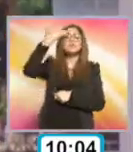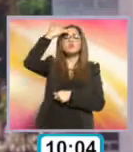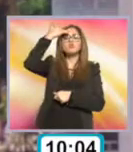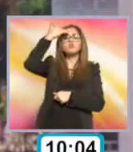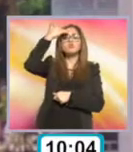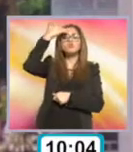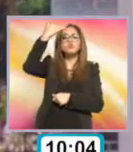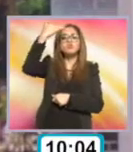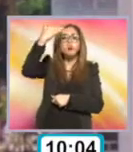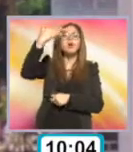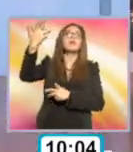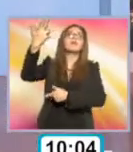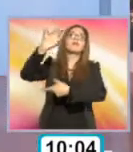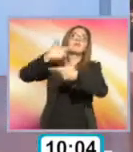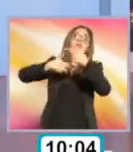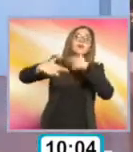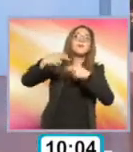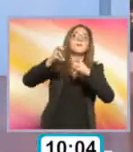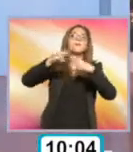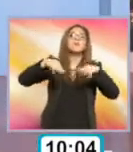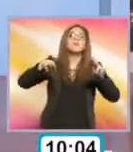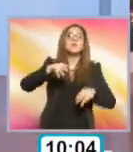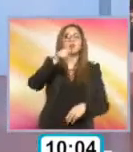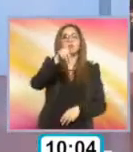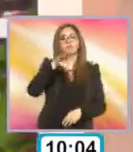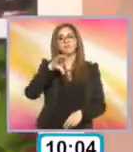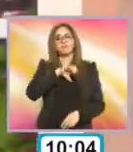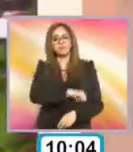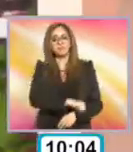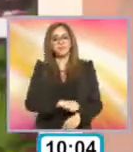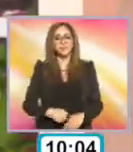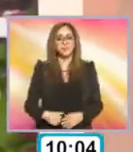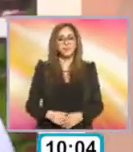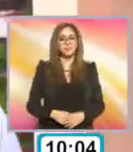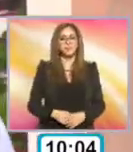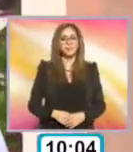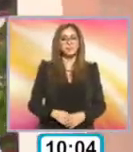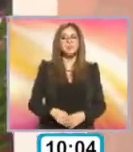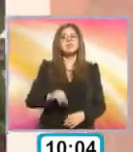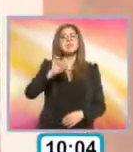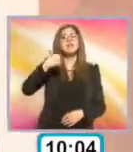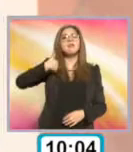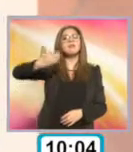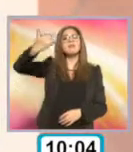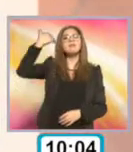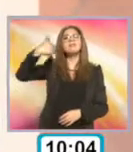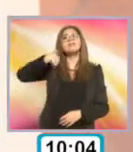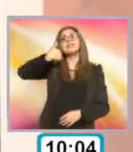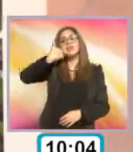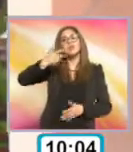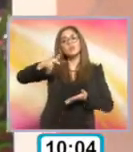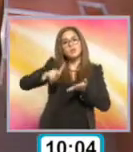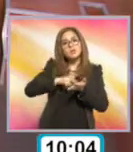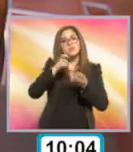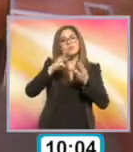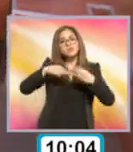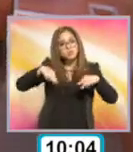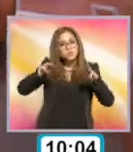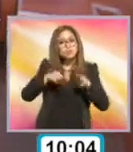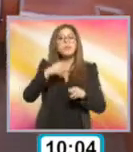tiempo con música, Sí. con lo que te apasiona. Sí, hacía mucho tiempo quería hacer música. Obviamente mi visión era